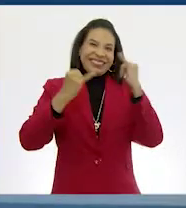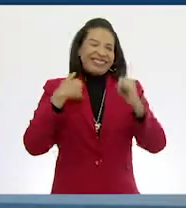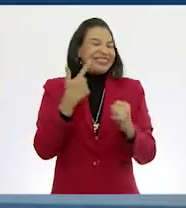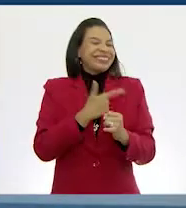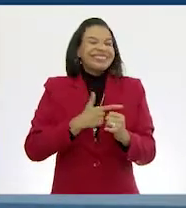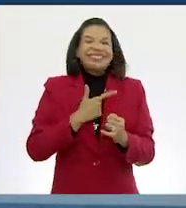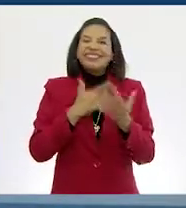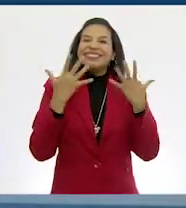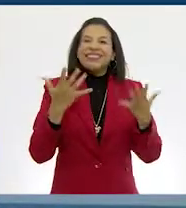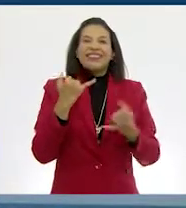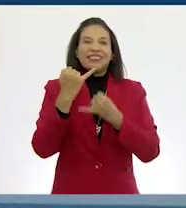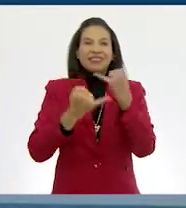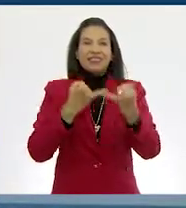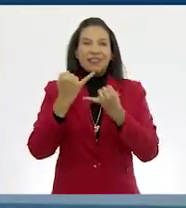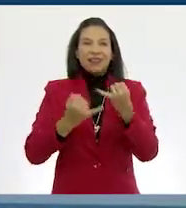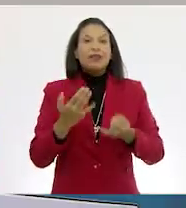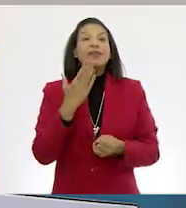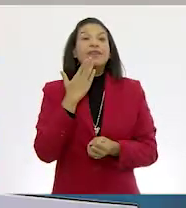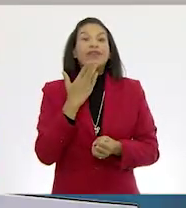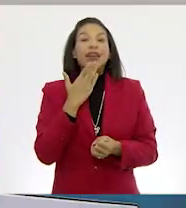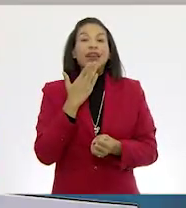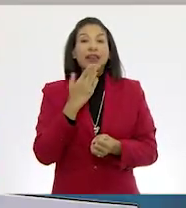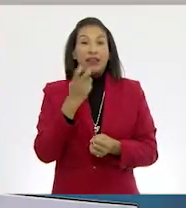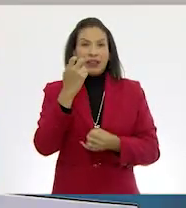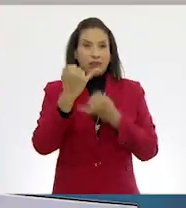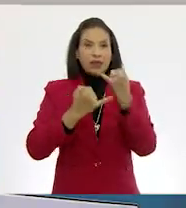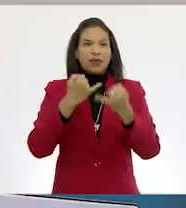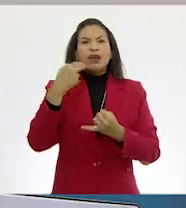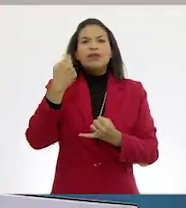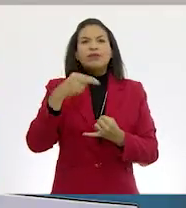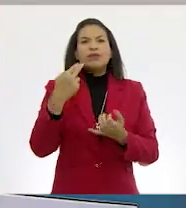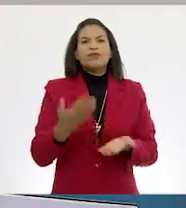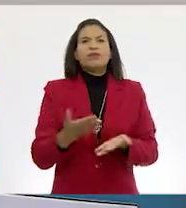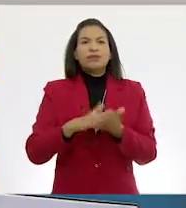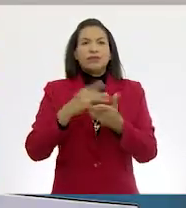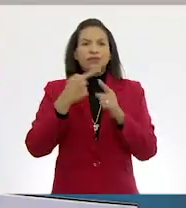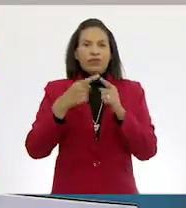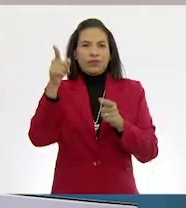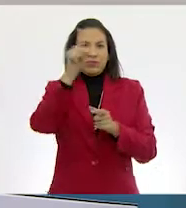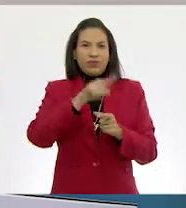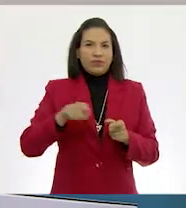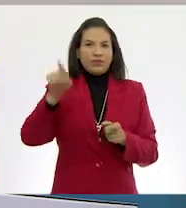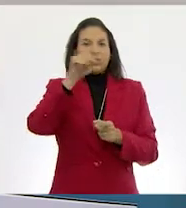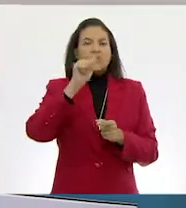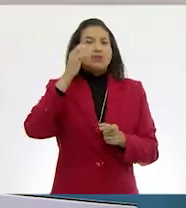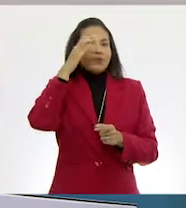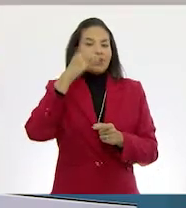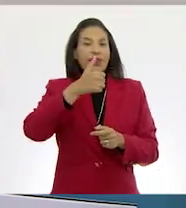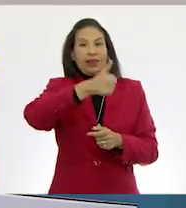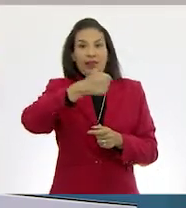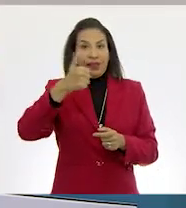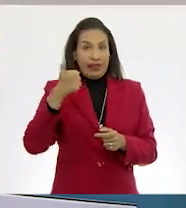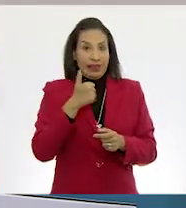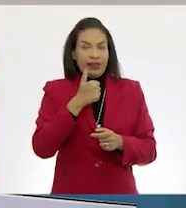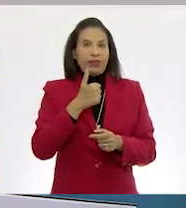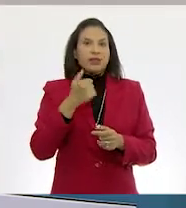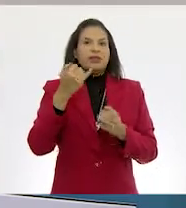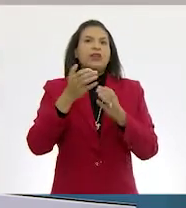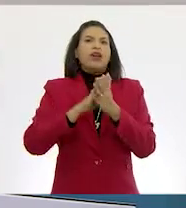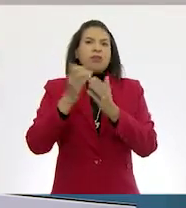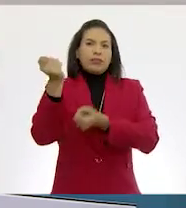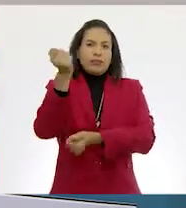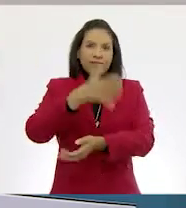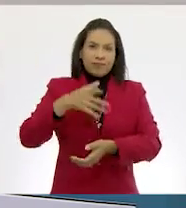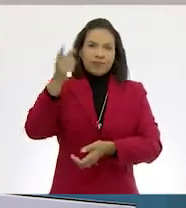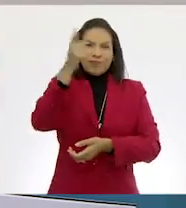juego muy bien este juego se llama la ruleta salvaje cada uno de nosotros girará a la